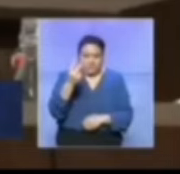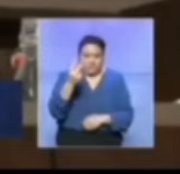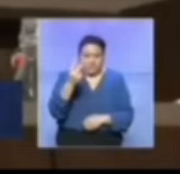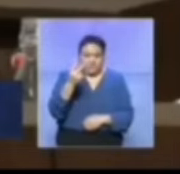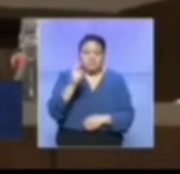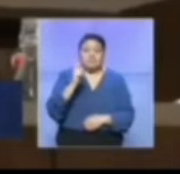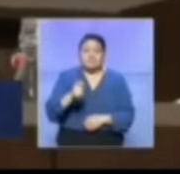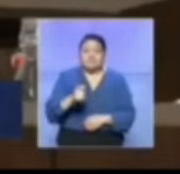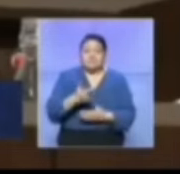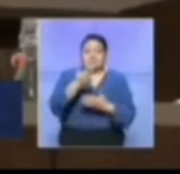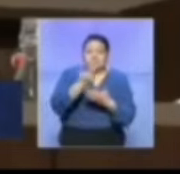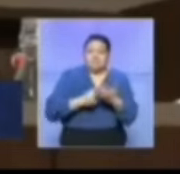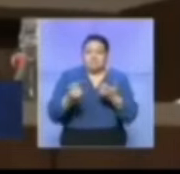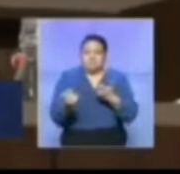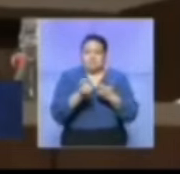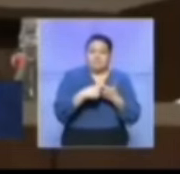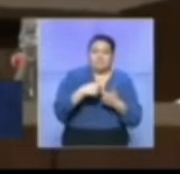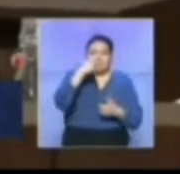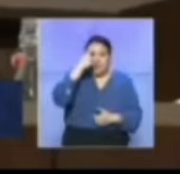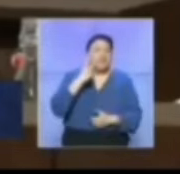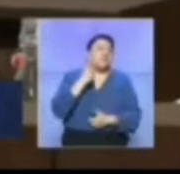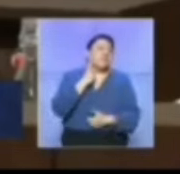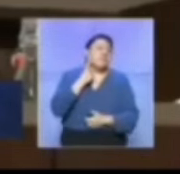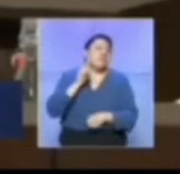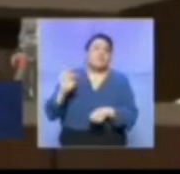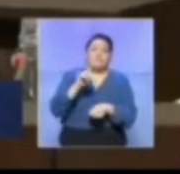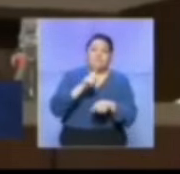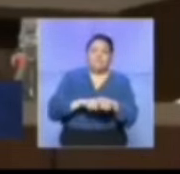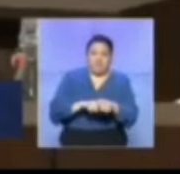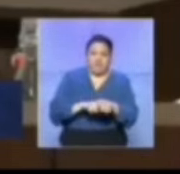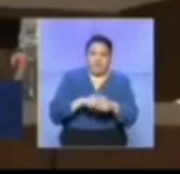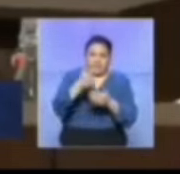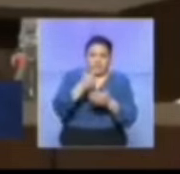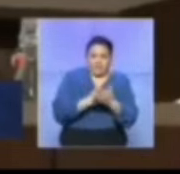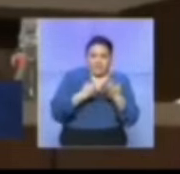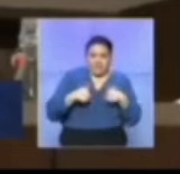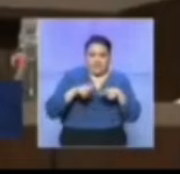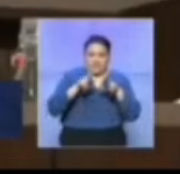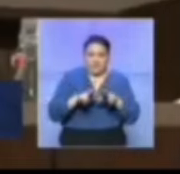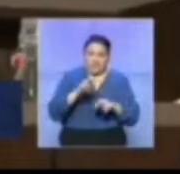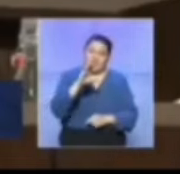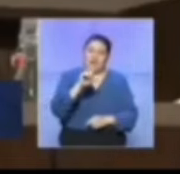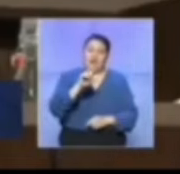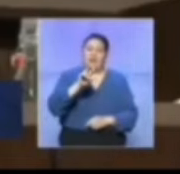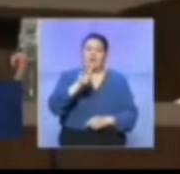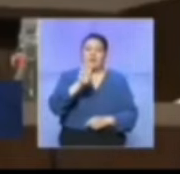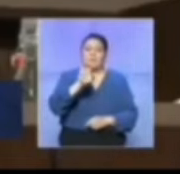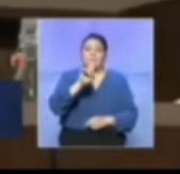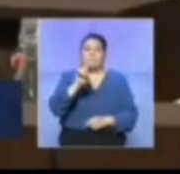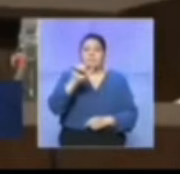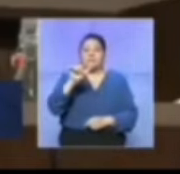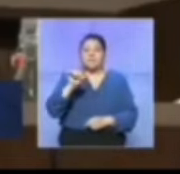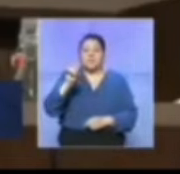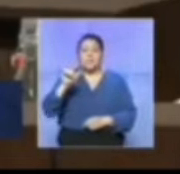el registro de la candidatura a diputado federal por representación de Francisco Javier García Cabeza de Vaca, no